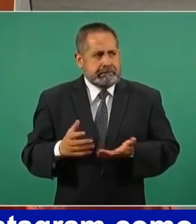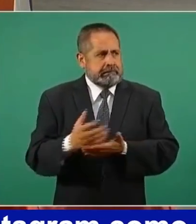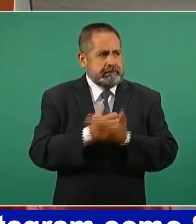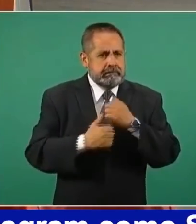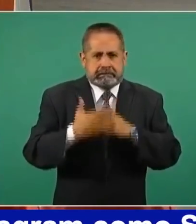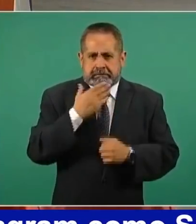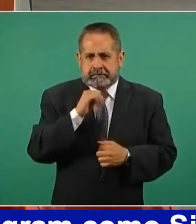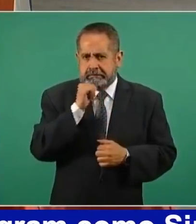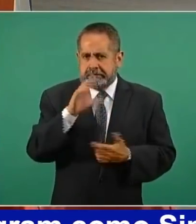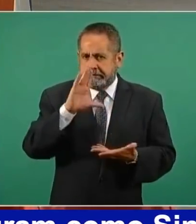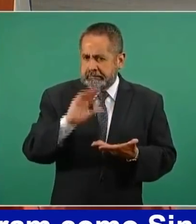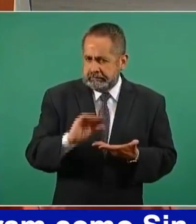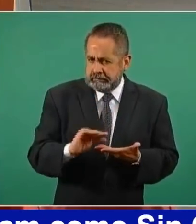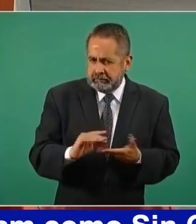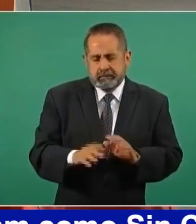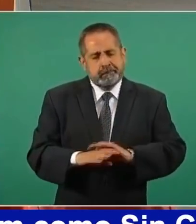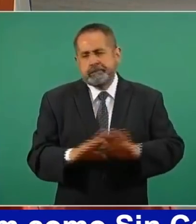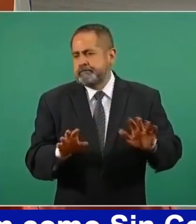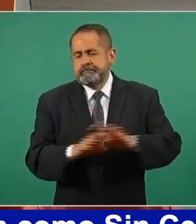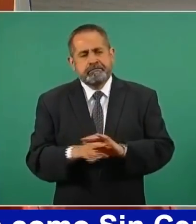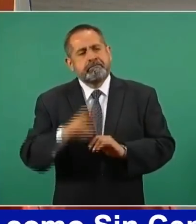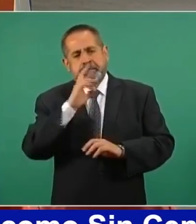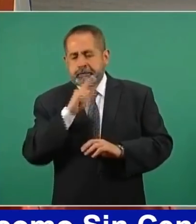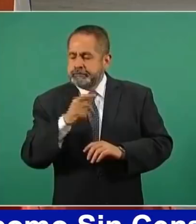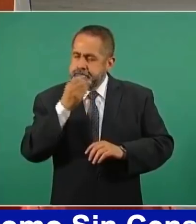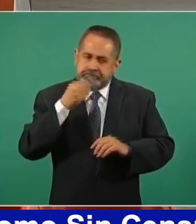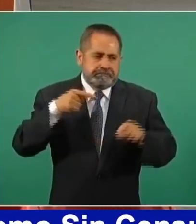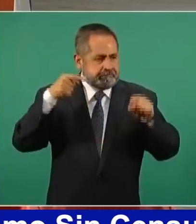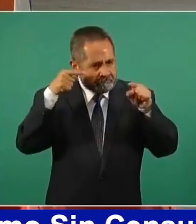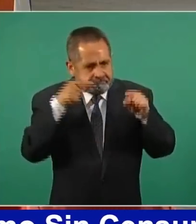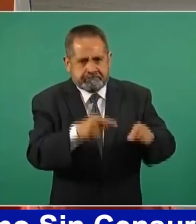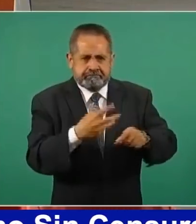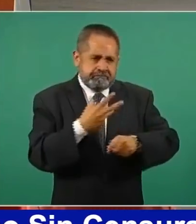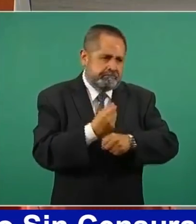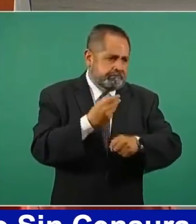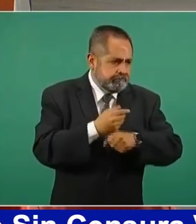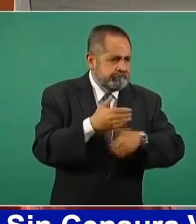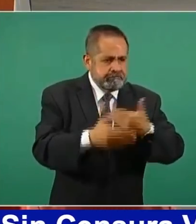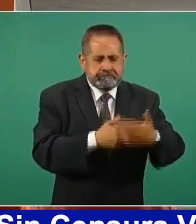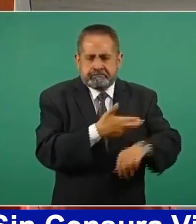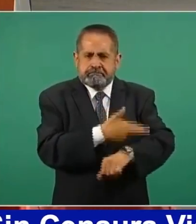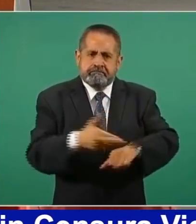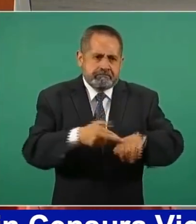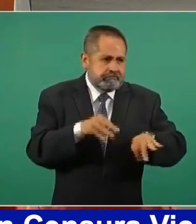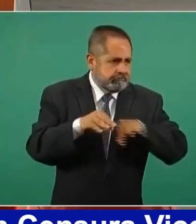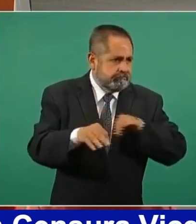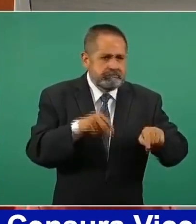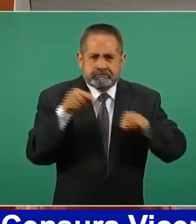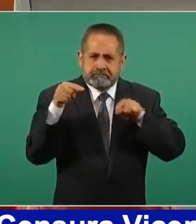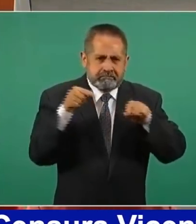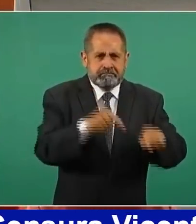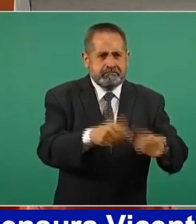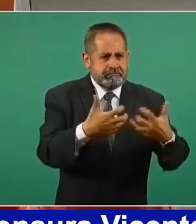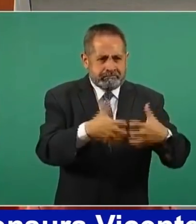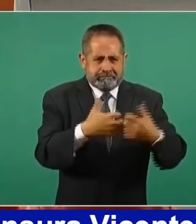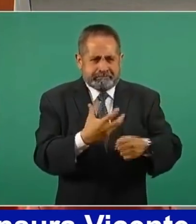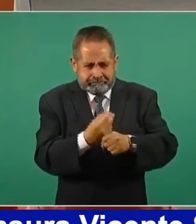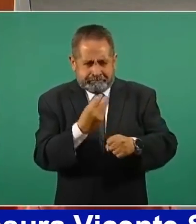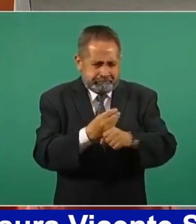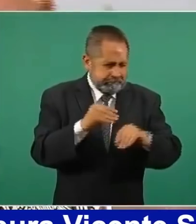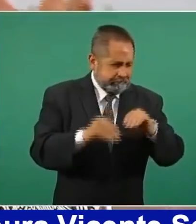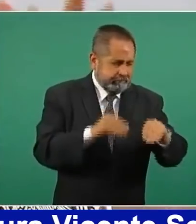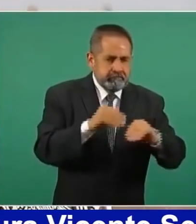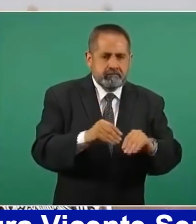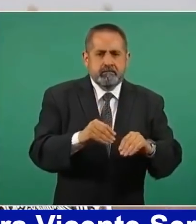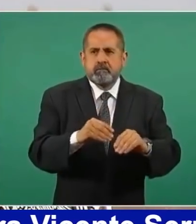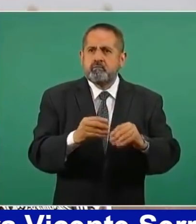Entonces, vamos a recuperar todas las plantas, se va a crear